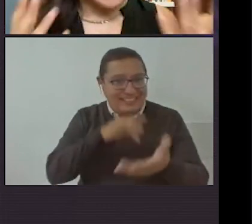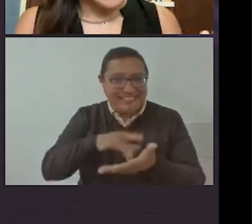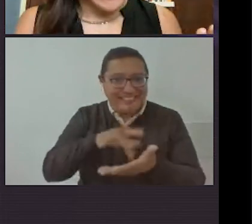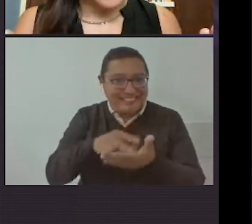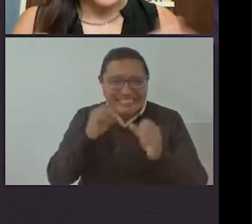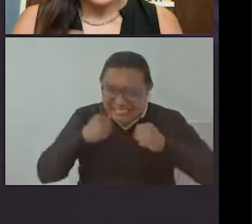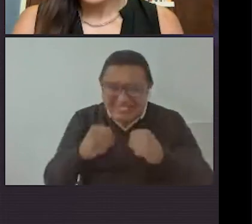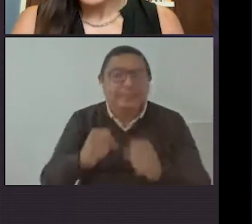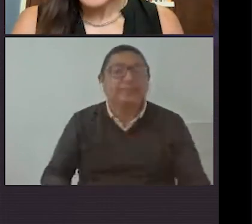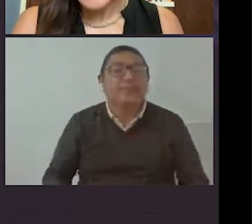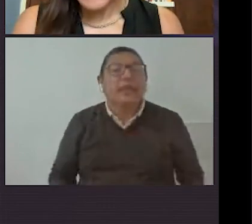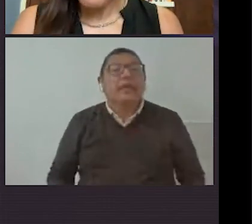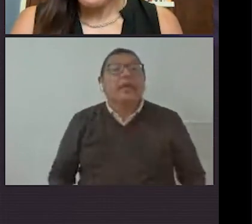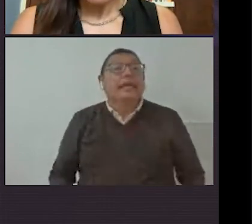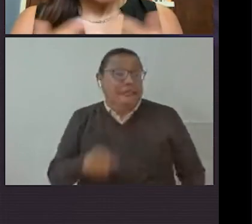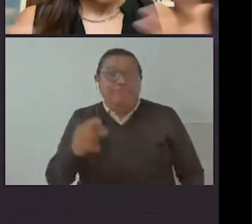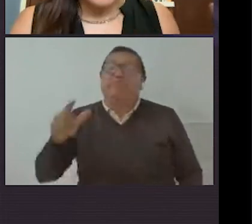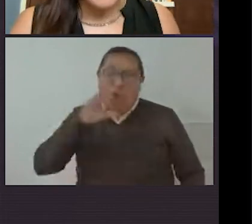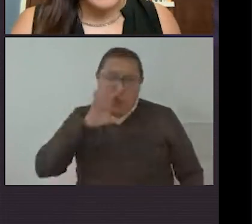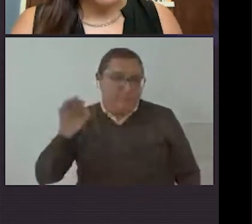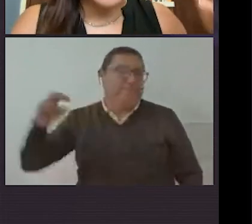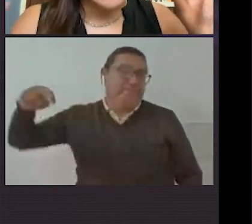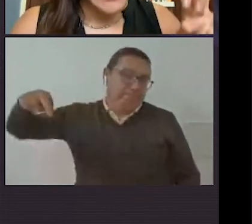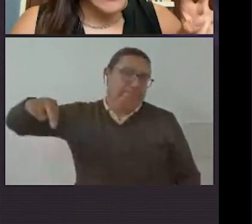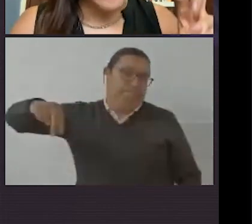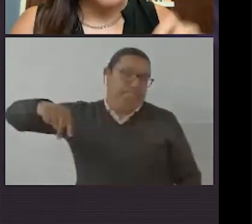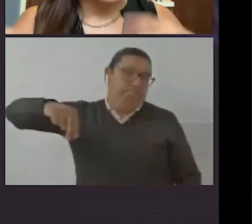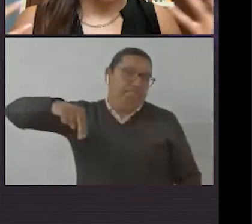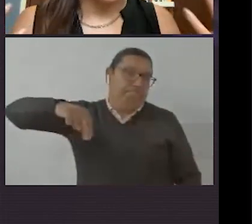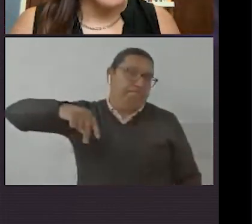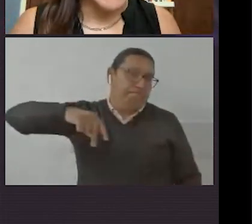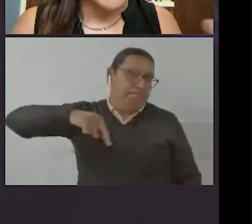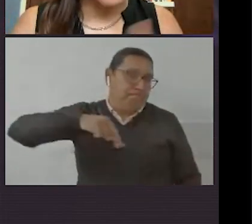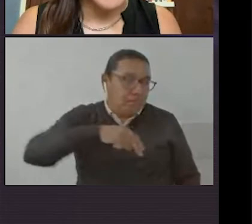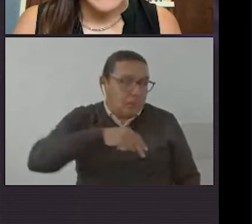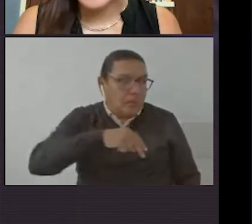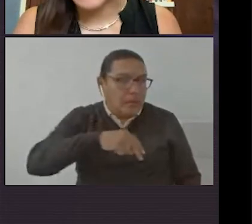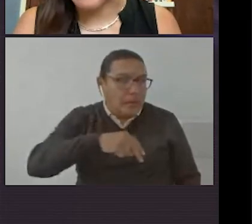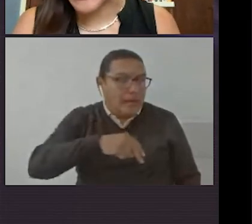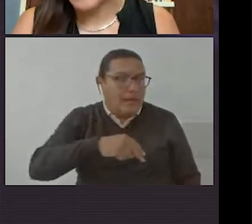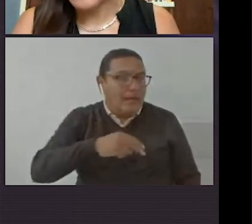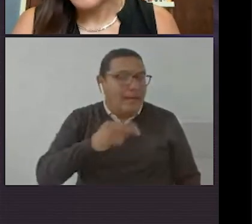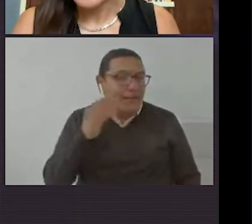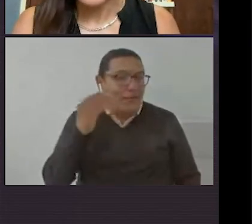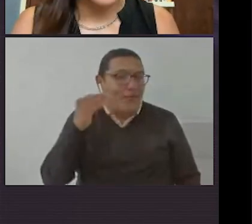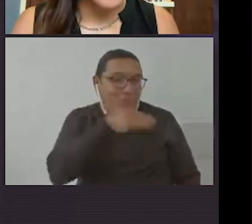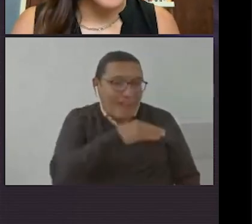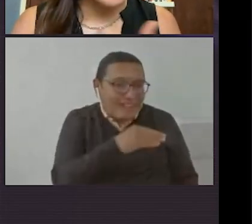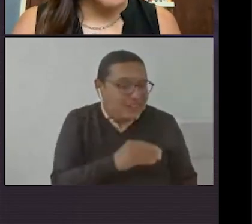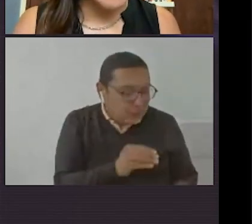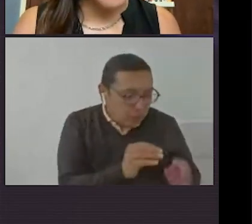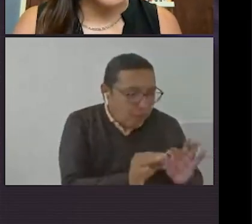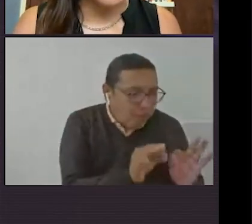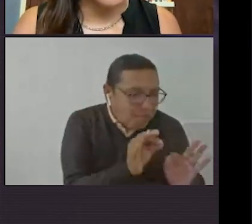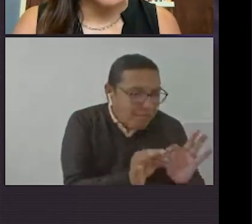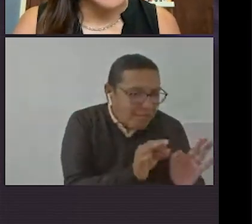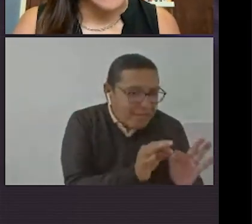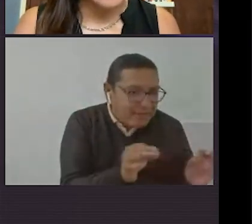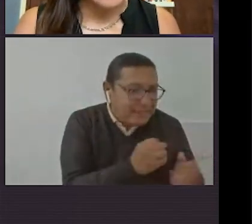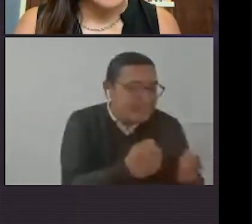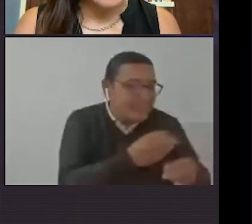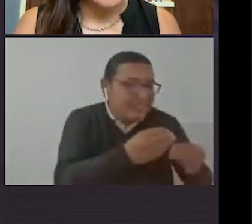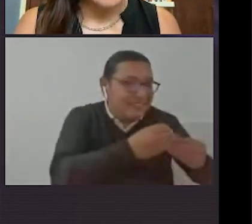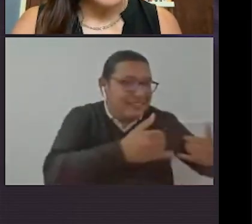entonces regresaron y fingieron que desamarraron al camello y entonces el camello empezó a